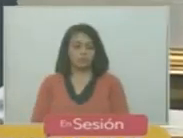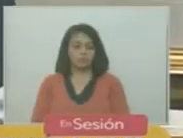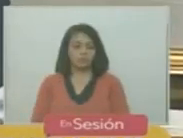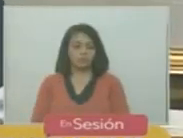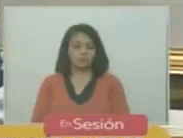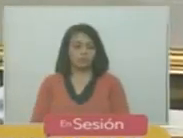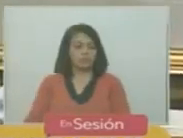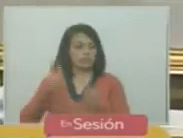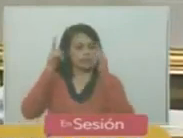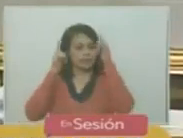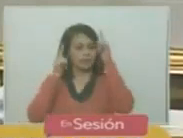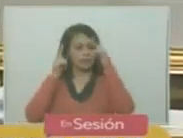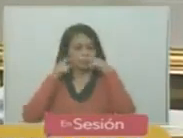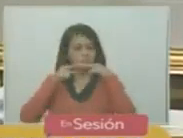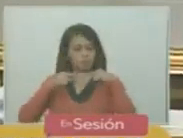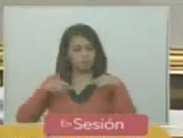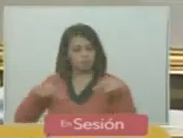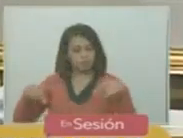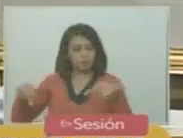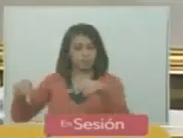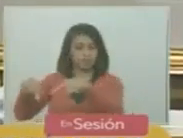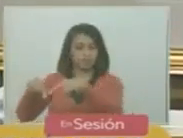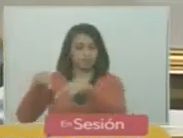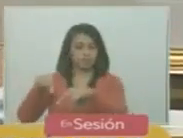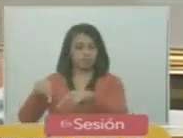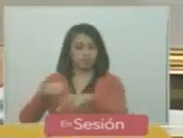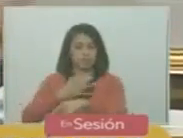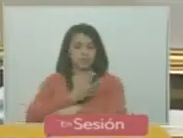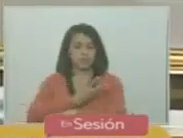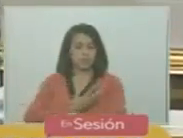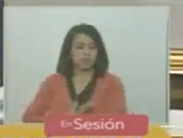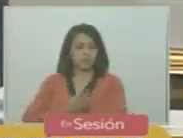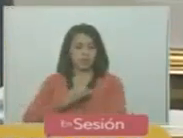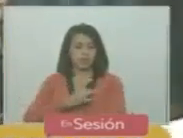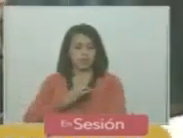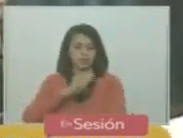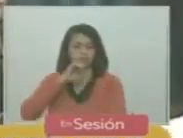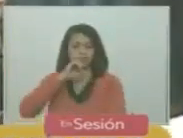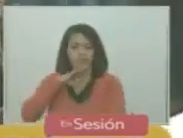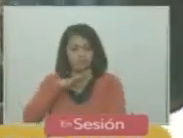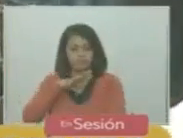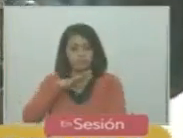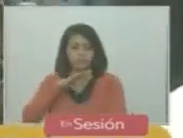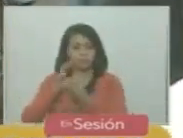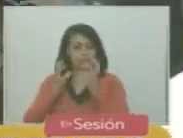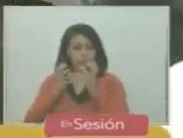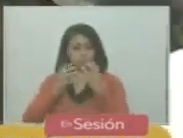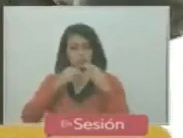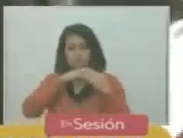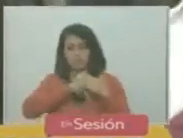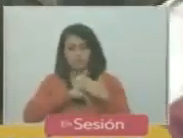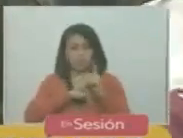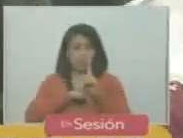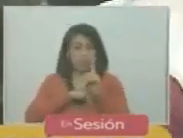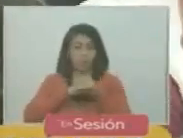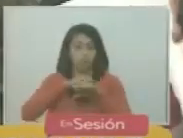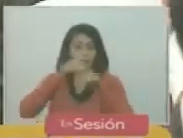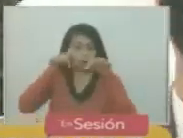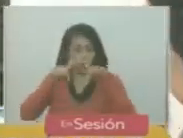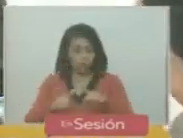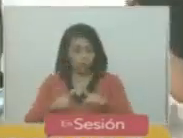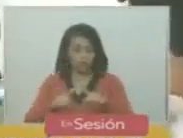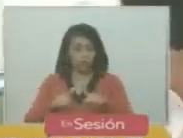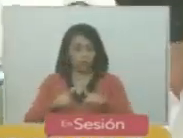alrededor de Chávez es solo la nostalgia y la anécdota lo que se agolpa. Porque hoy por